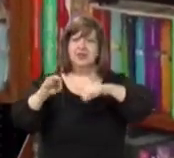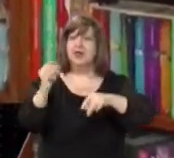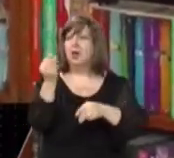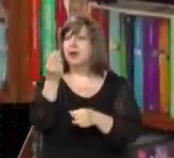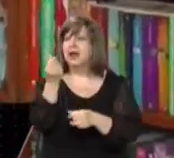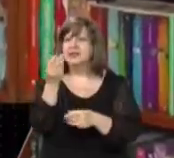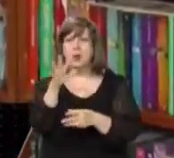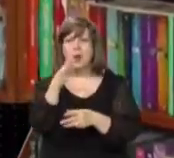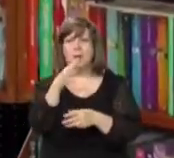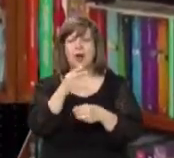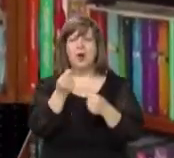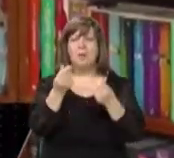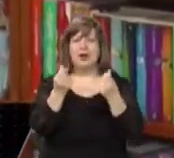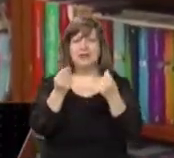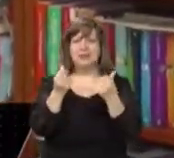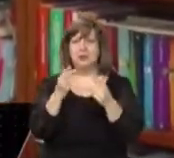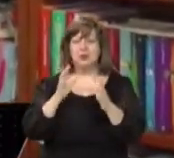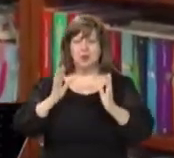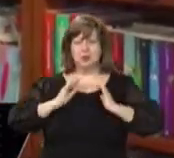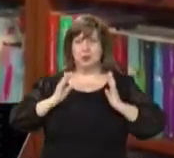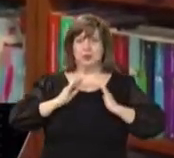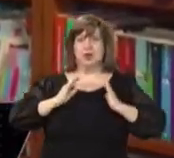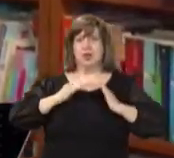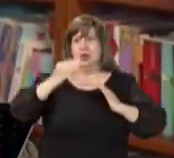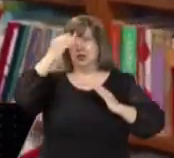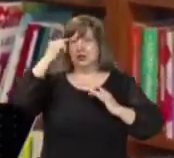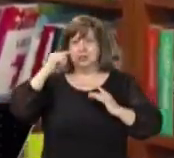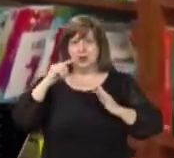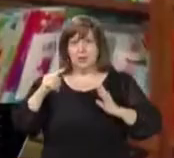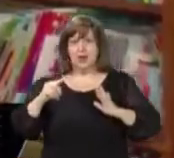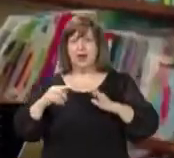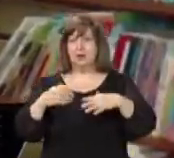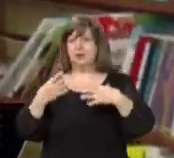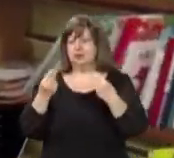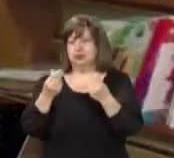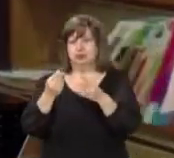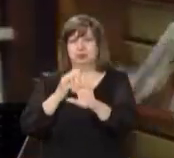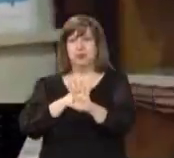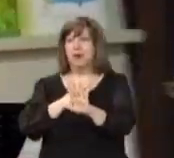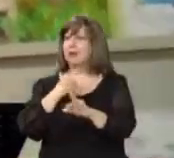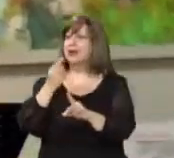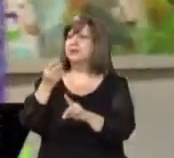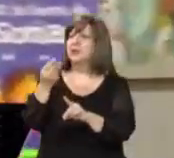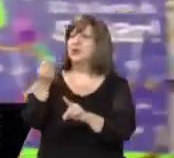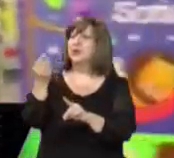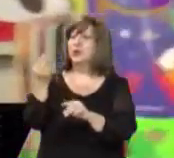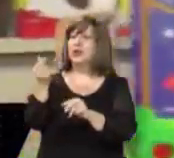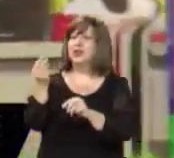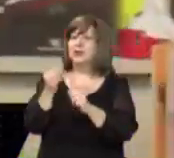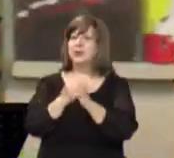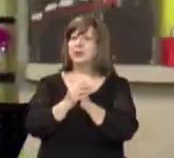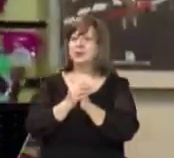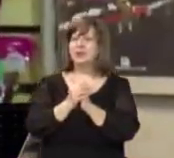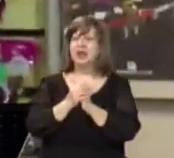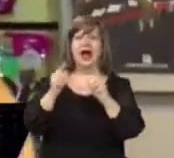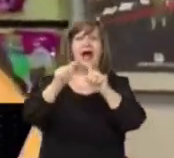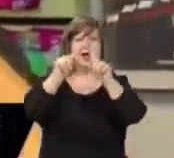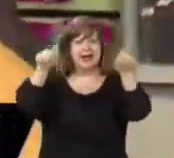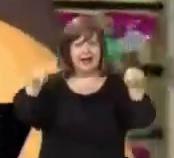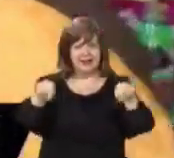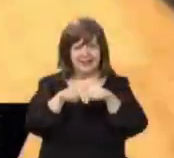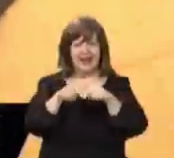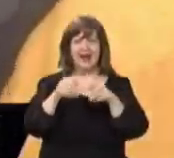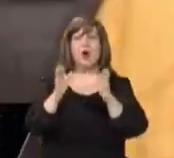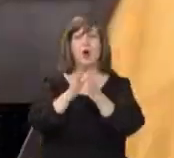de eso, hablame de precios, porque estaba un poco asustado yo con los precios. No, porque no viniste para acá. Bueno. Mirá. Mirá, y están los carteles, ¿no? Es que